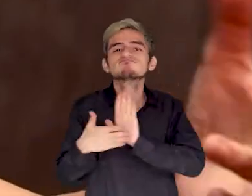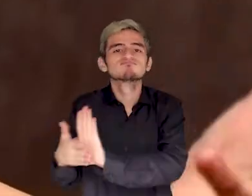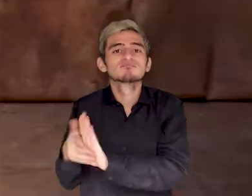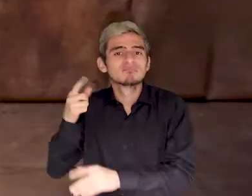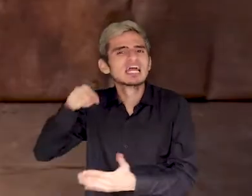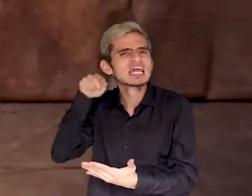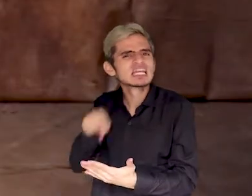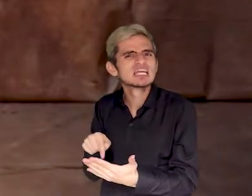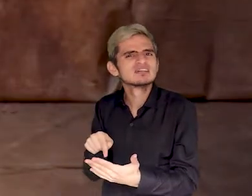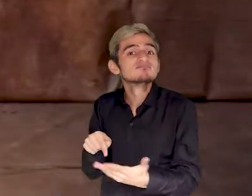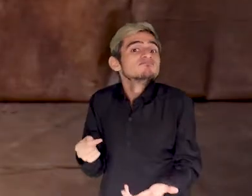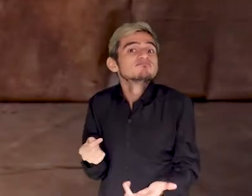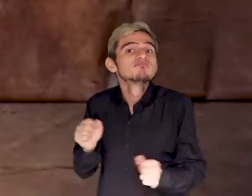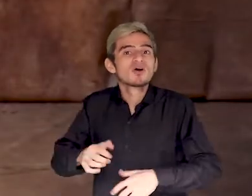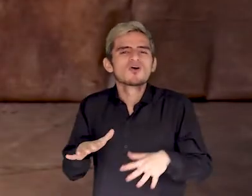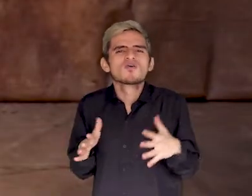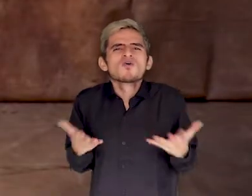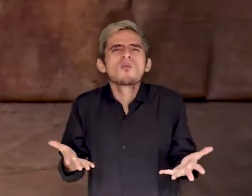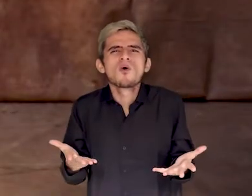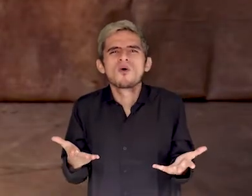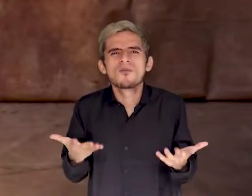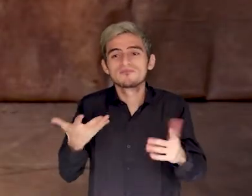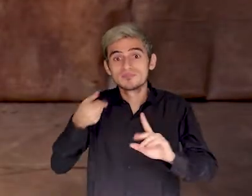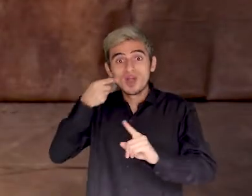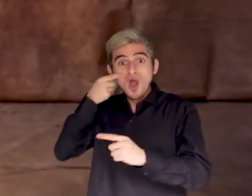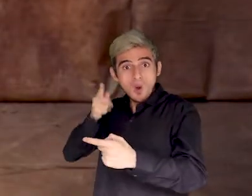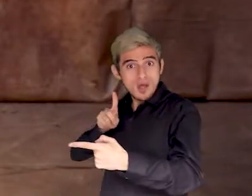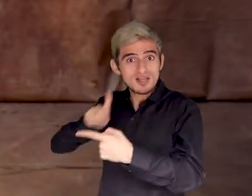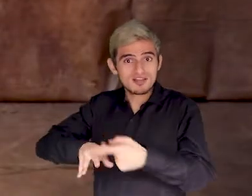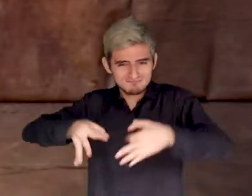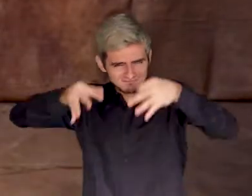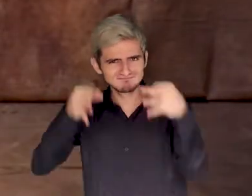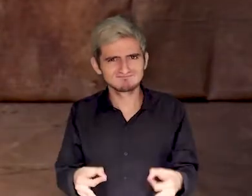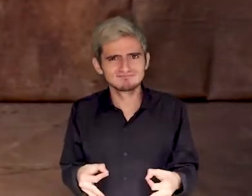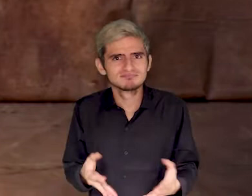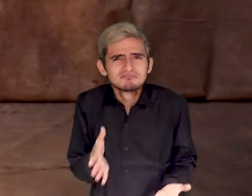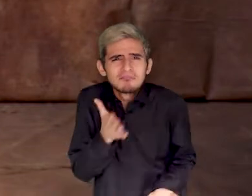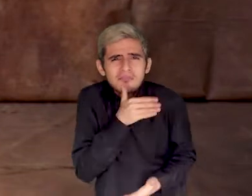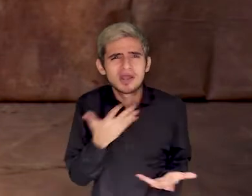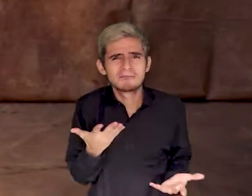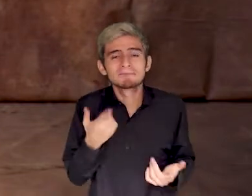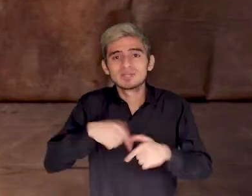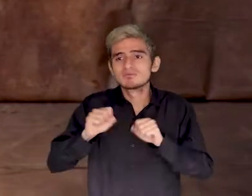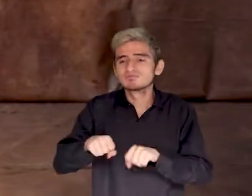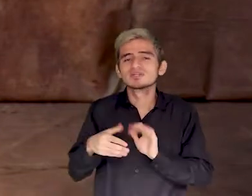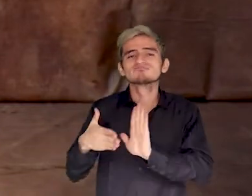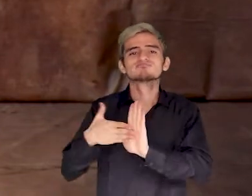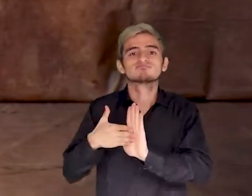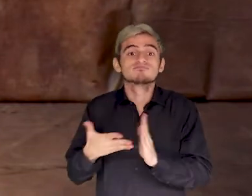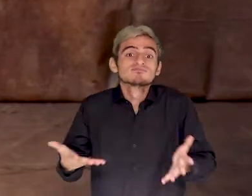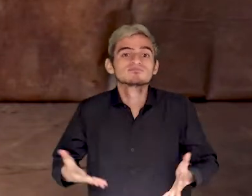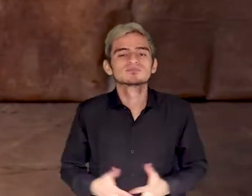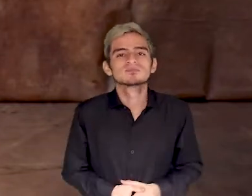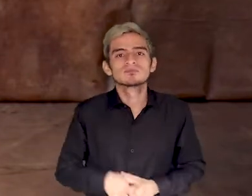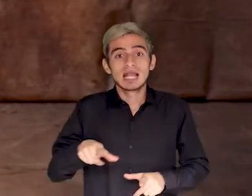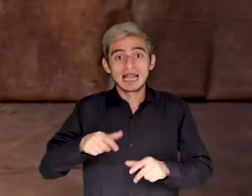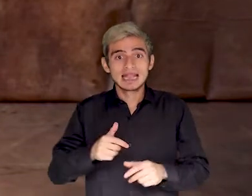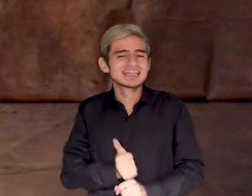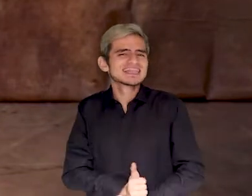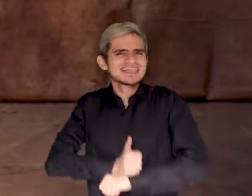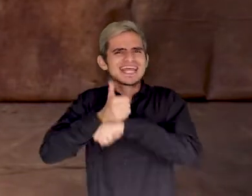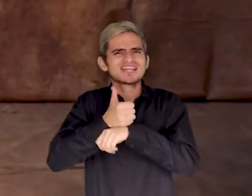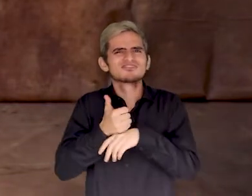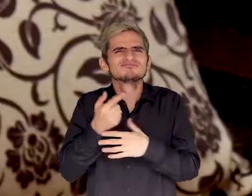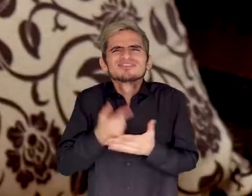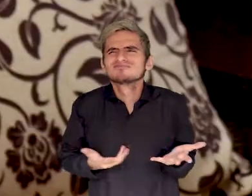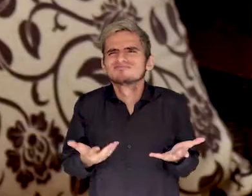estás diciendo tiene coherencia, tiene justificación, está sopesado en unos objetivos fundamentales,